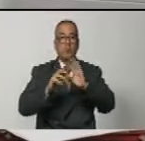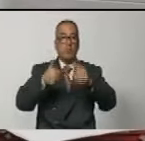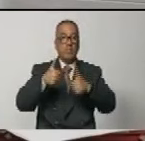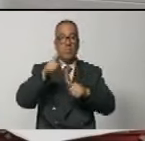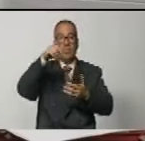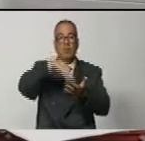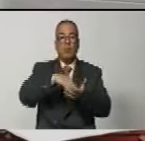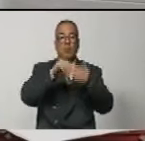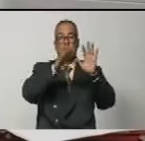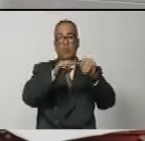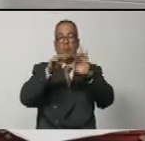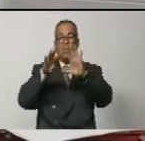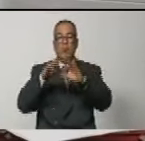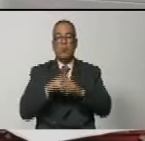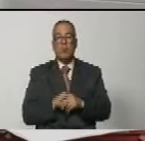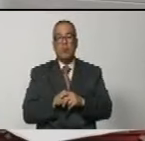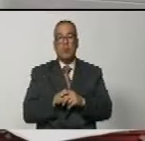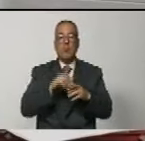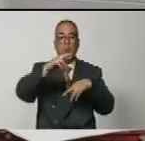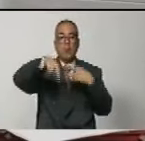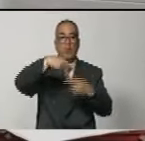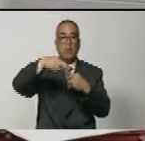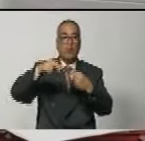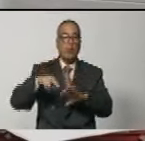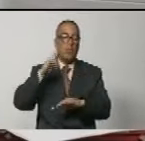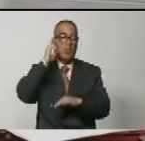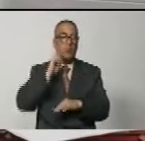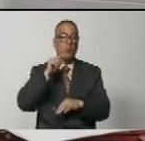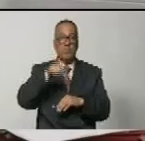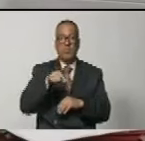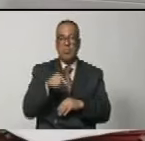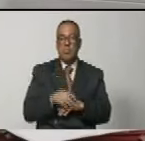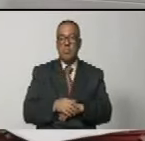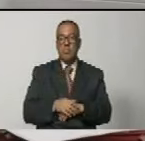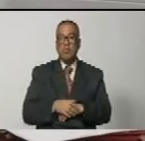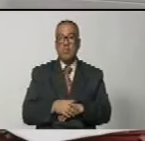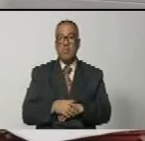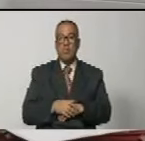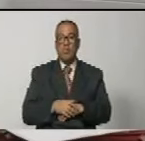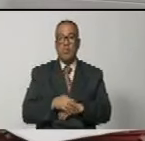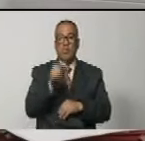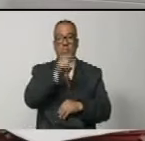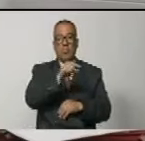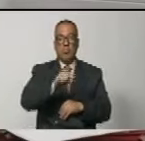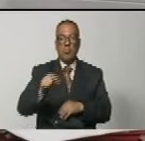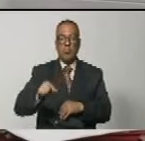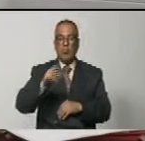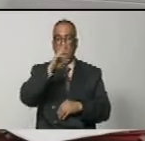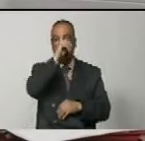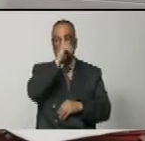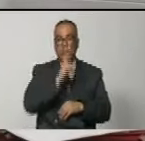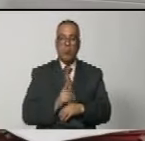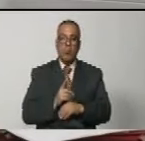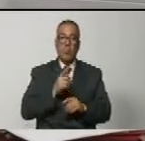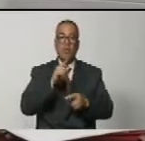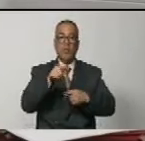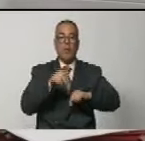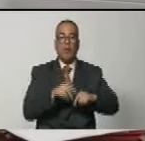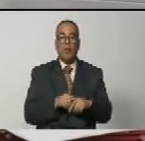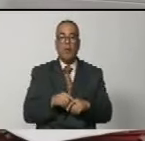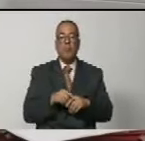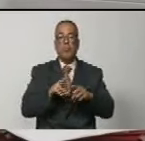en 1999, la Revolución Bolivariana, para que las personas con algún tipo de